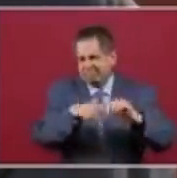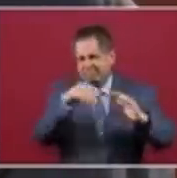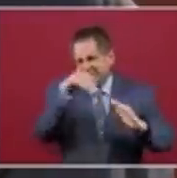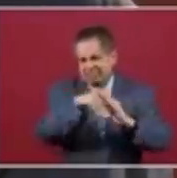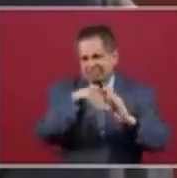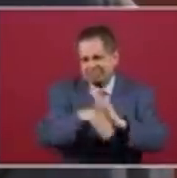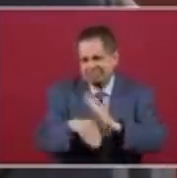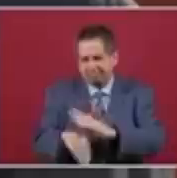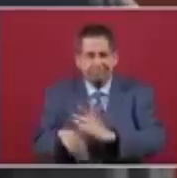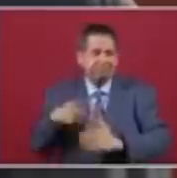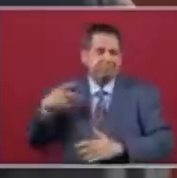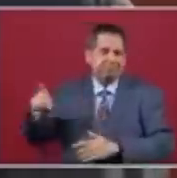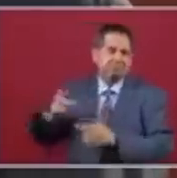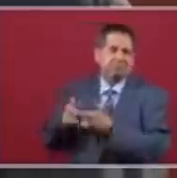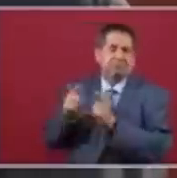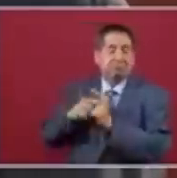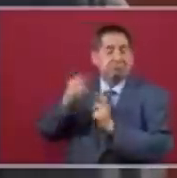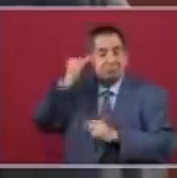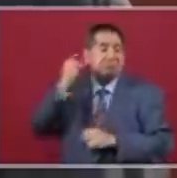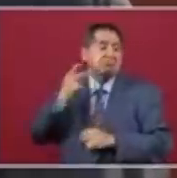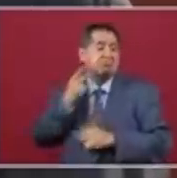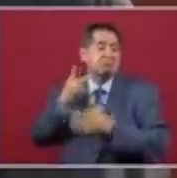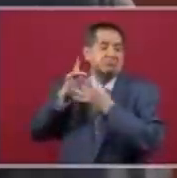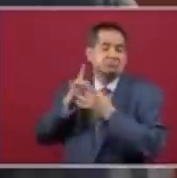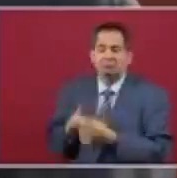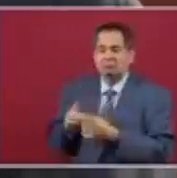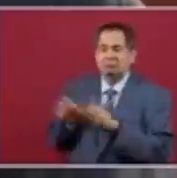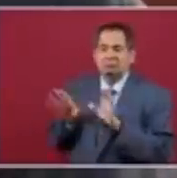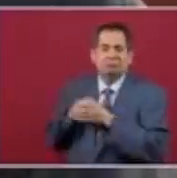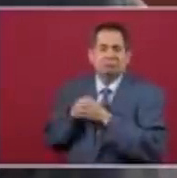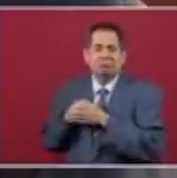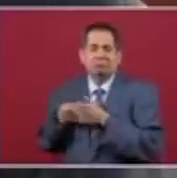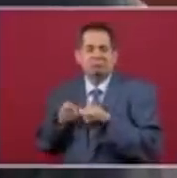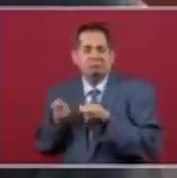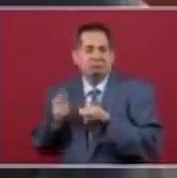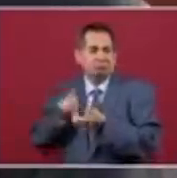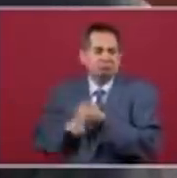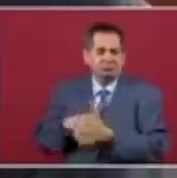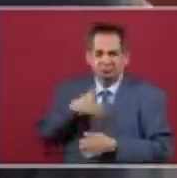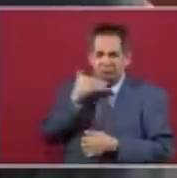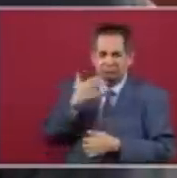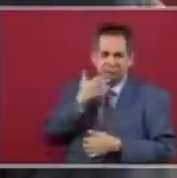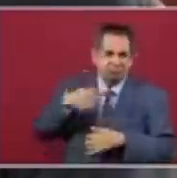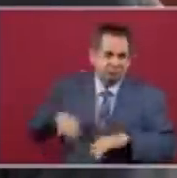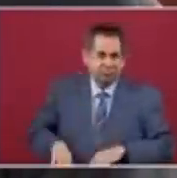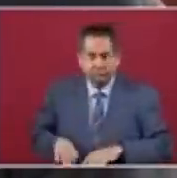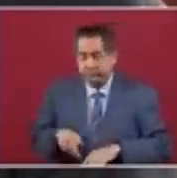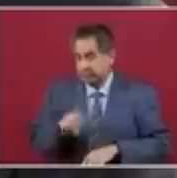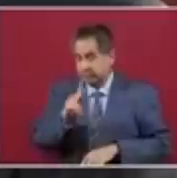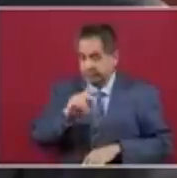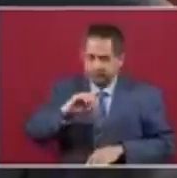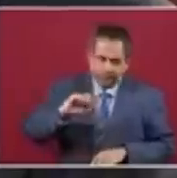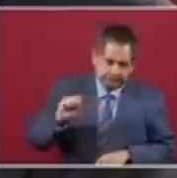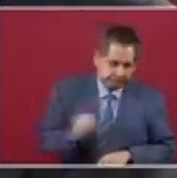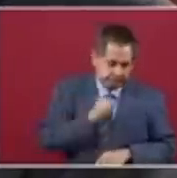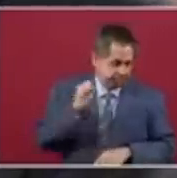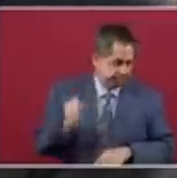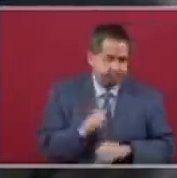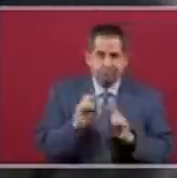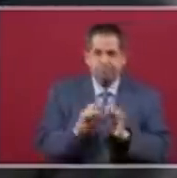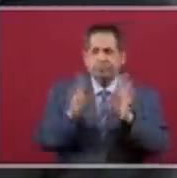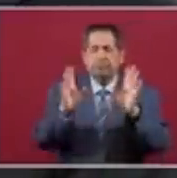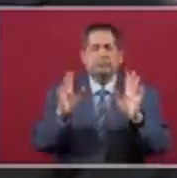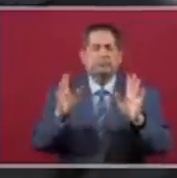con la política neoliberal, con la política de pillaje. Pero afortunadamente, como